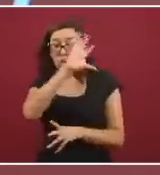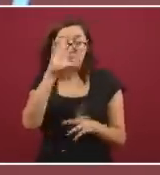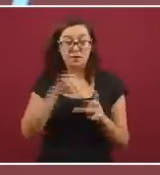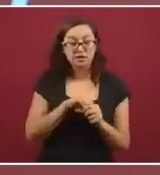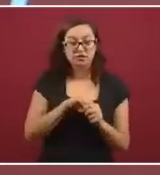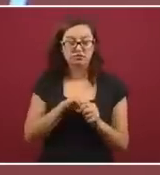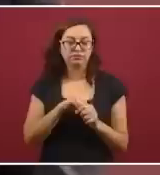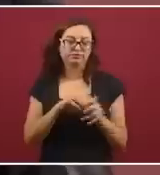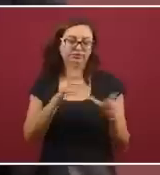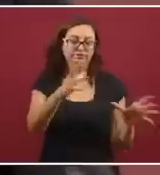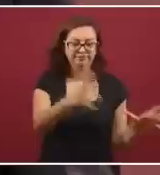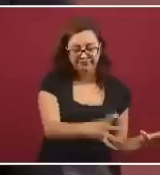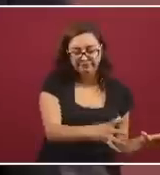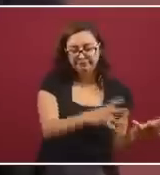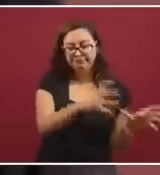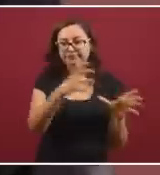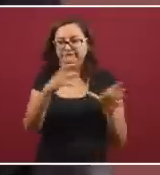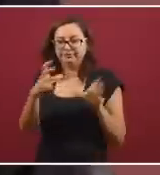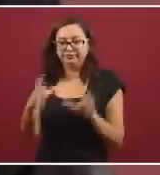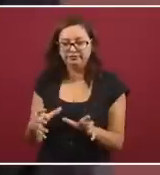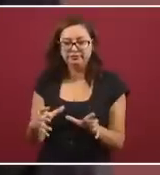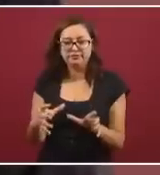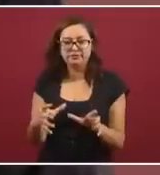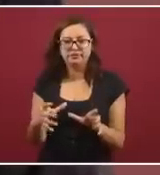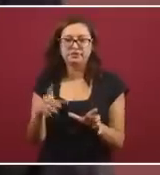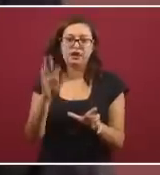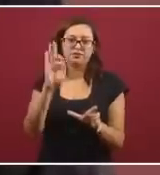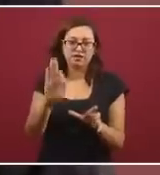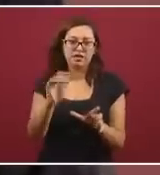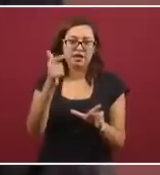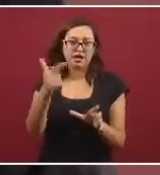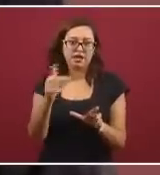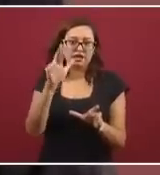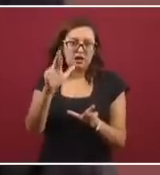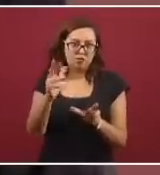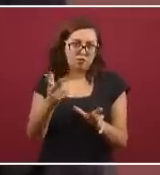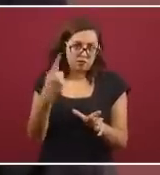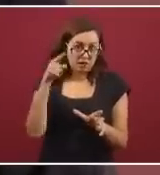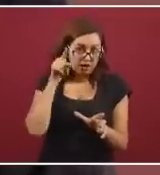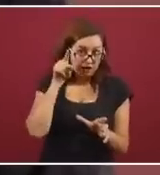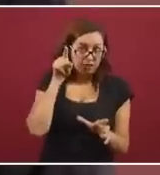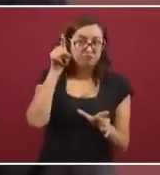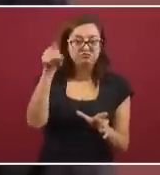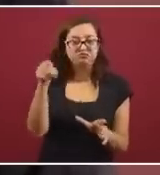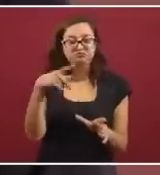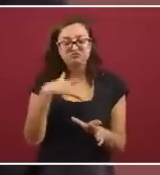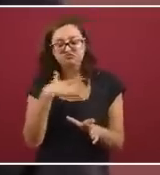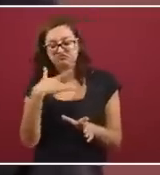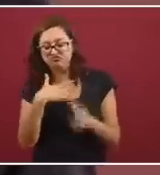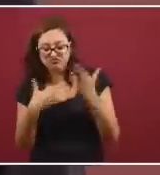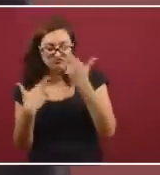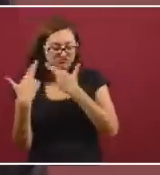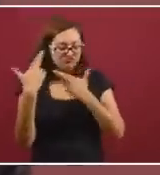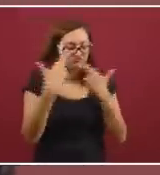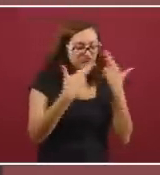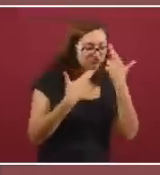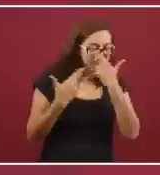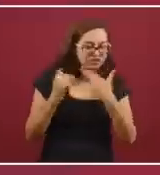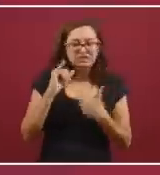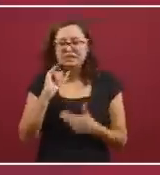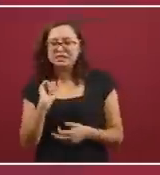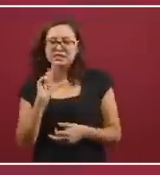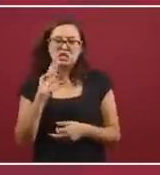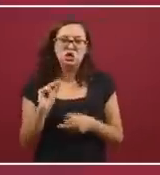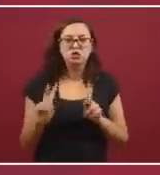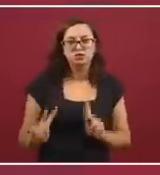pasa a la fiscalía lo que se busca con la ley